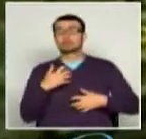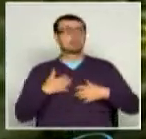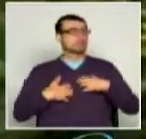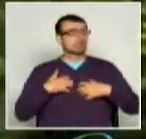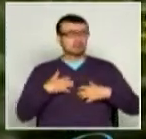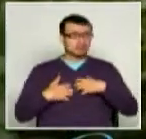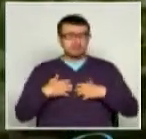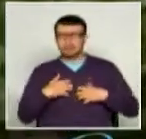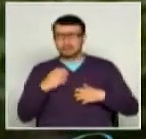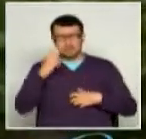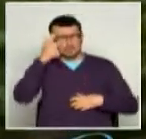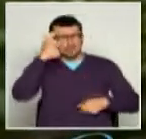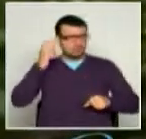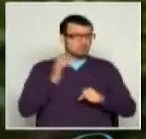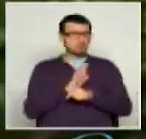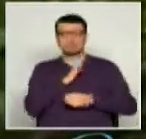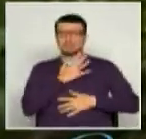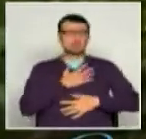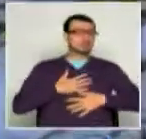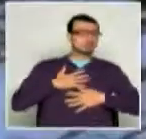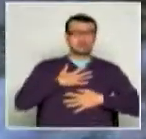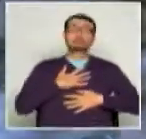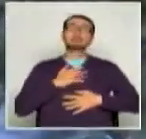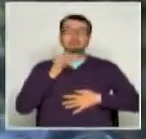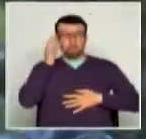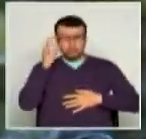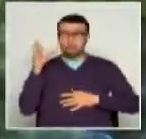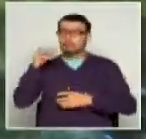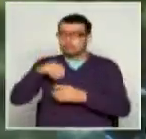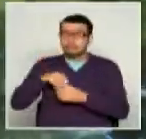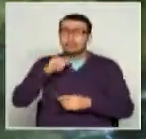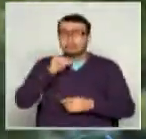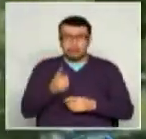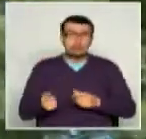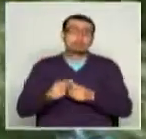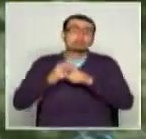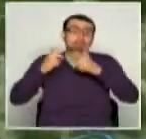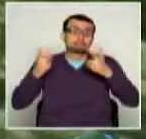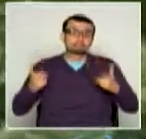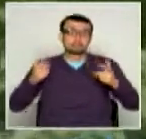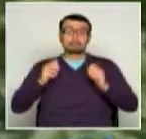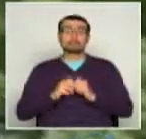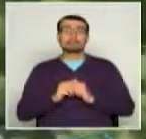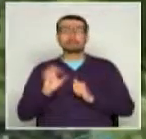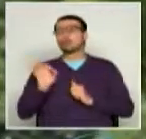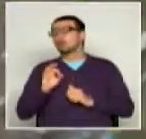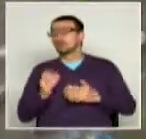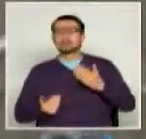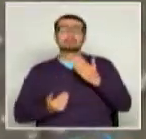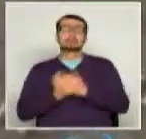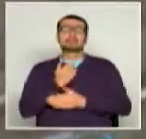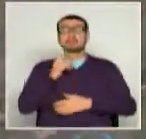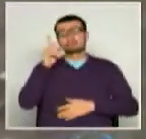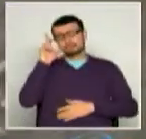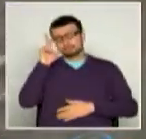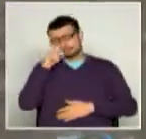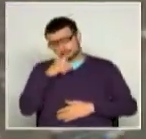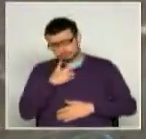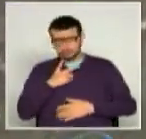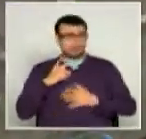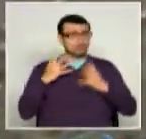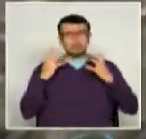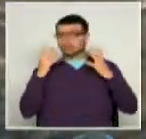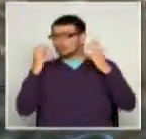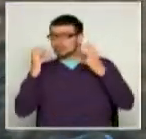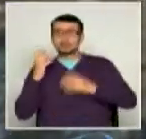o angustia, es muy probable que encuentres más de lo mismo. Si comienzas una relación con tristeza,